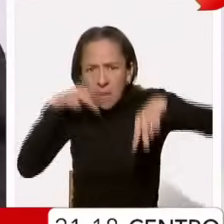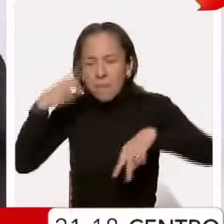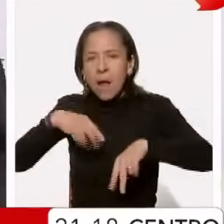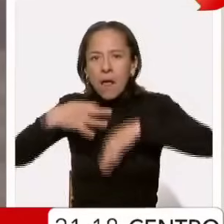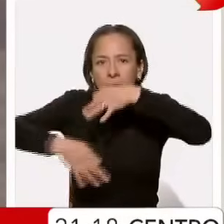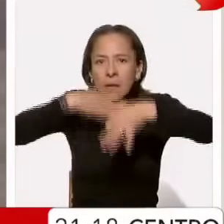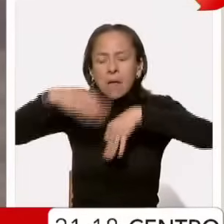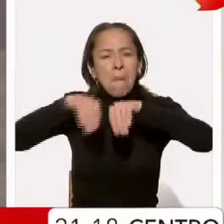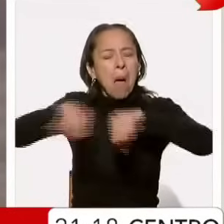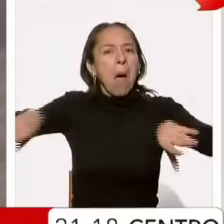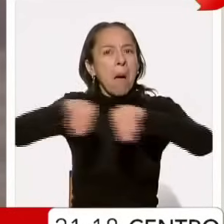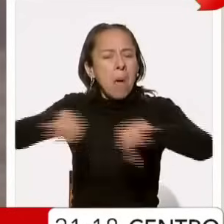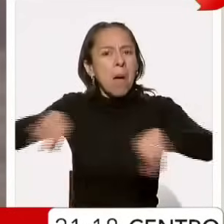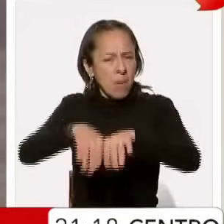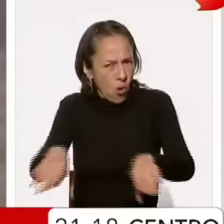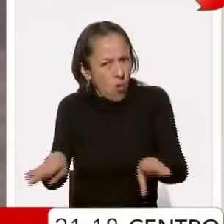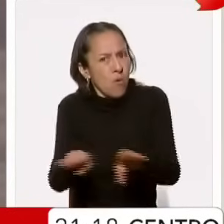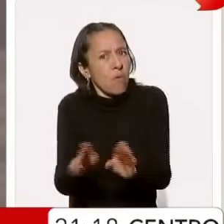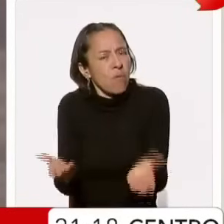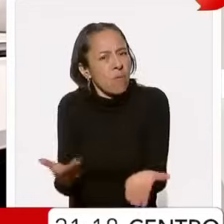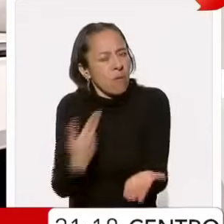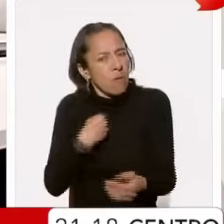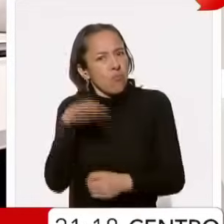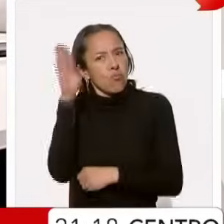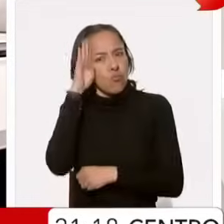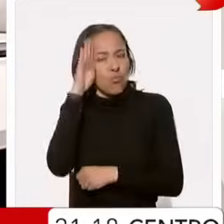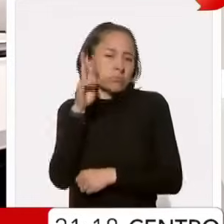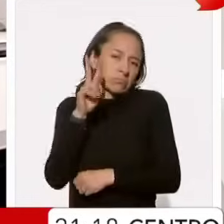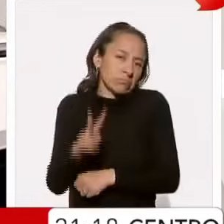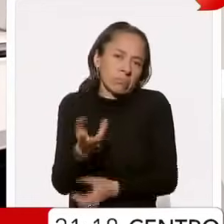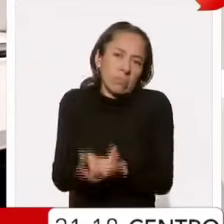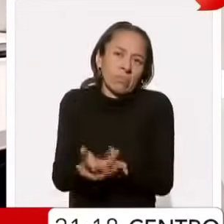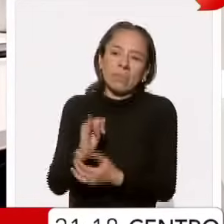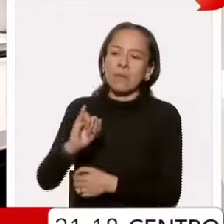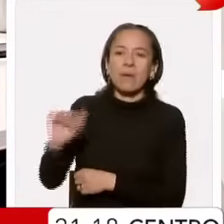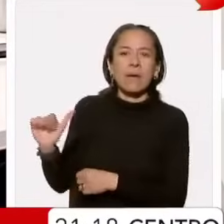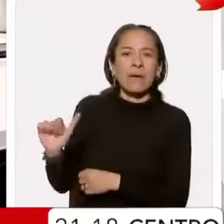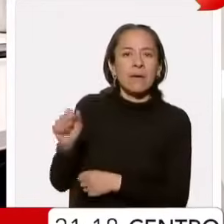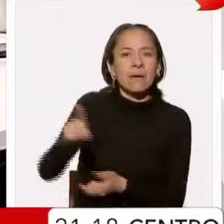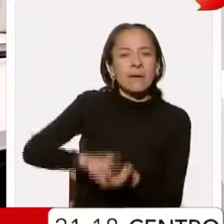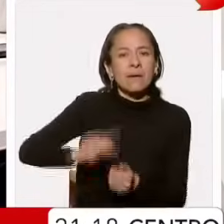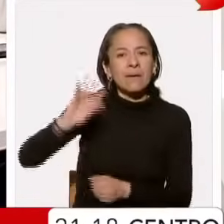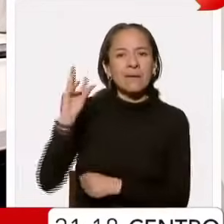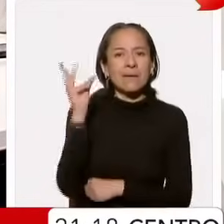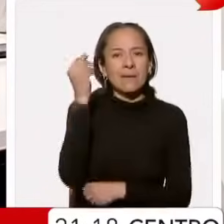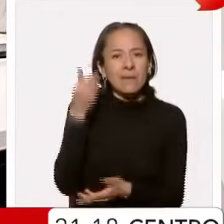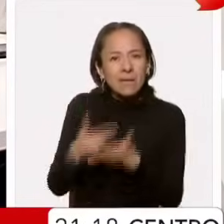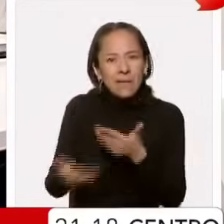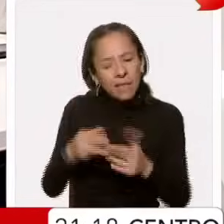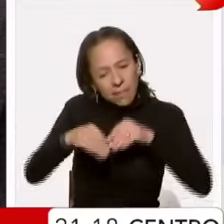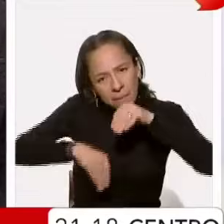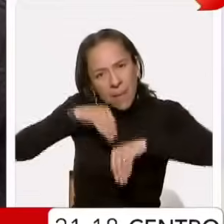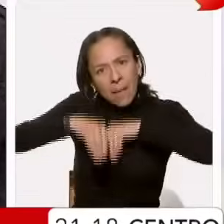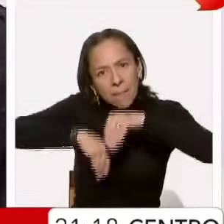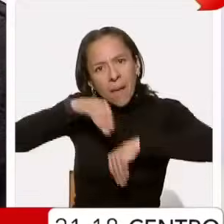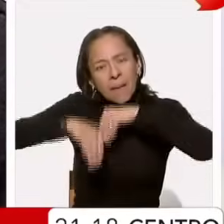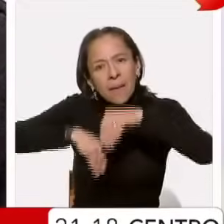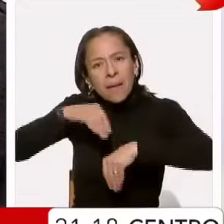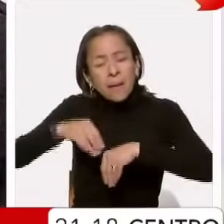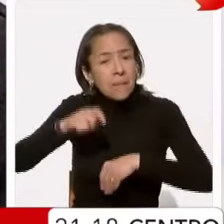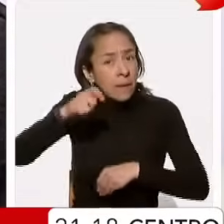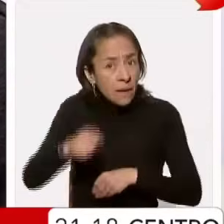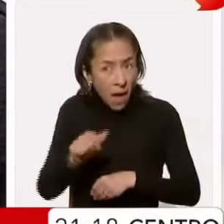efectivamente a través de la inteligencia artificial y de todo ese manejo tecnológico que no tiene personas detrás, sino que